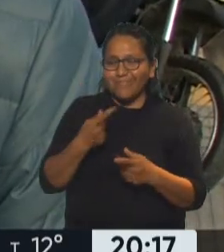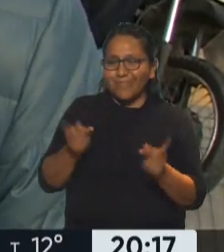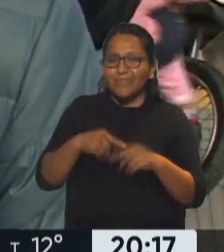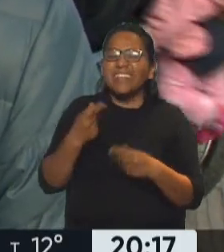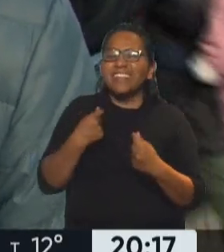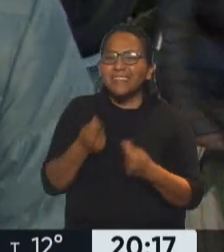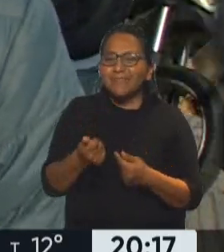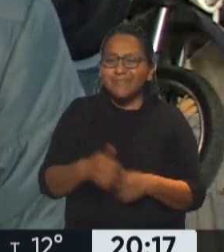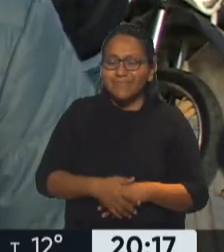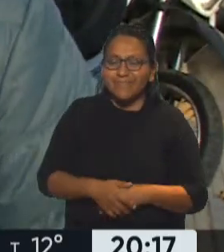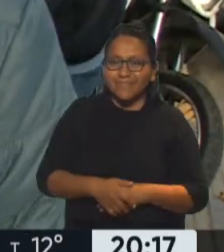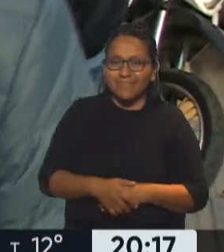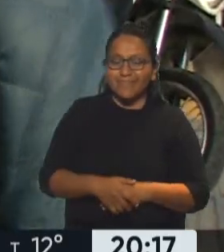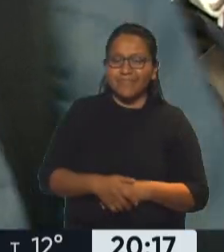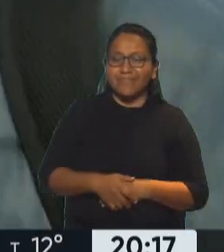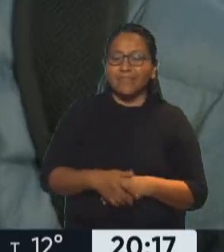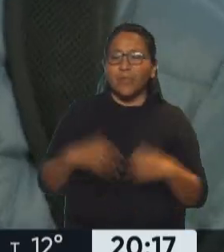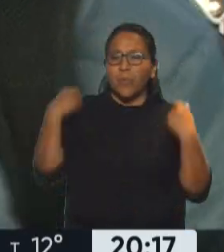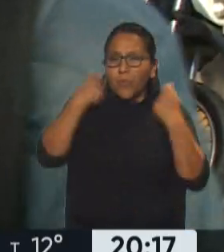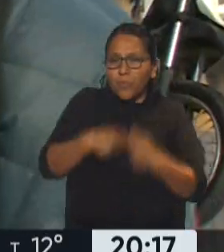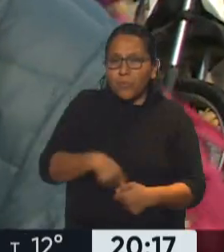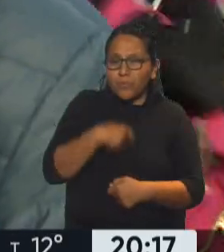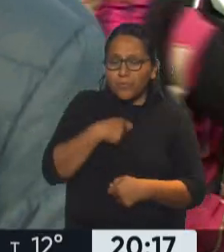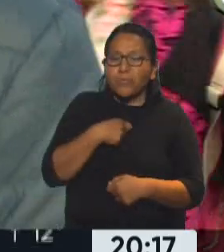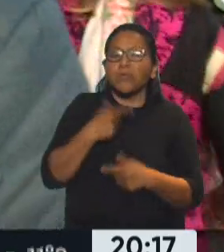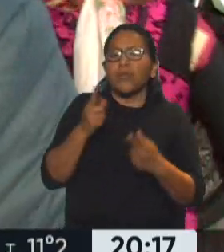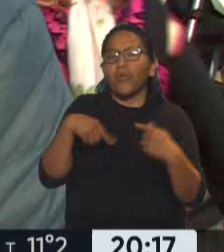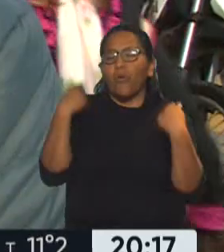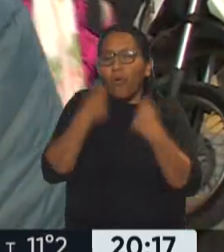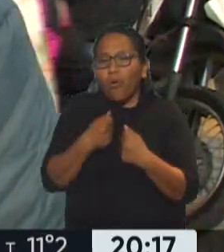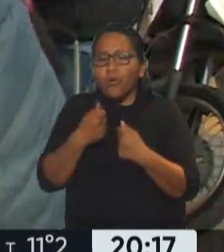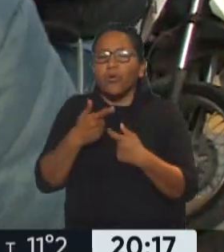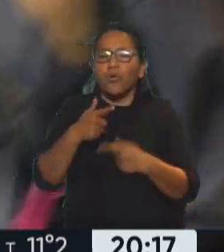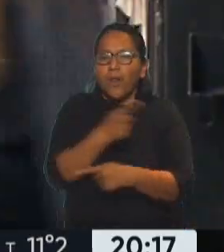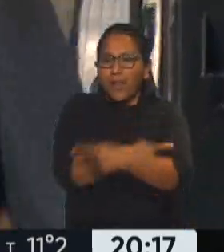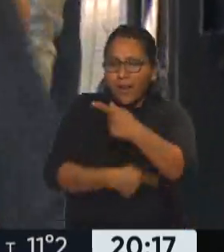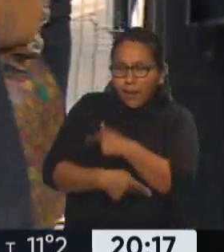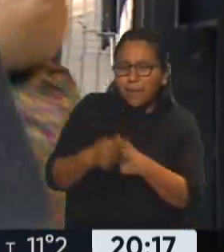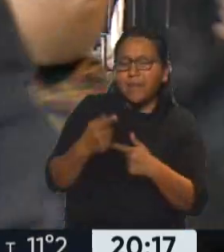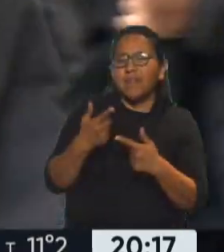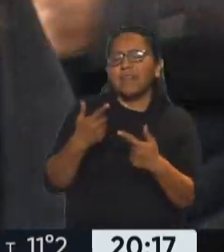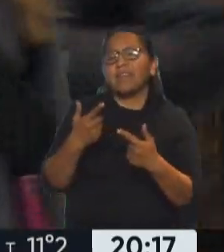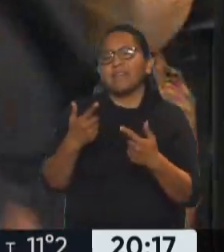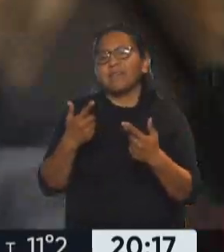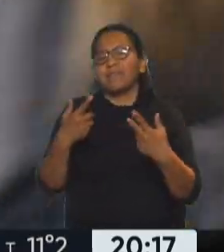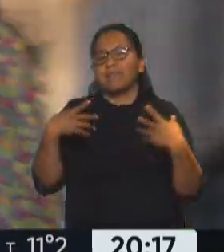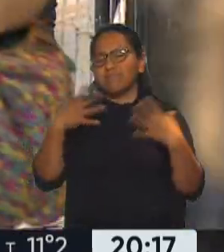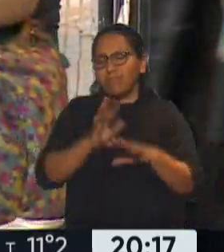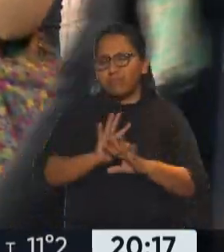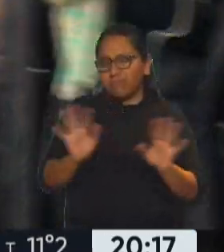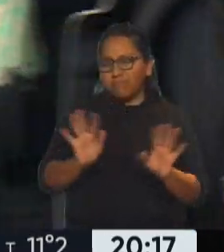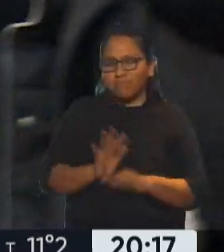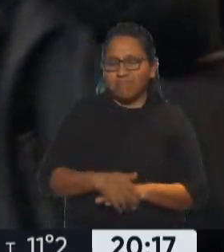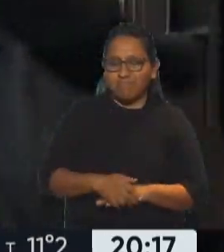compraste ahora un judío ruso y ahora por otro uso y unas remeras y ya me compré una parca así